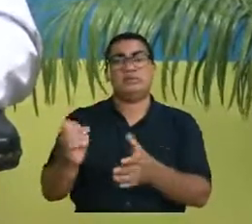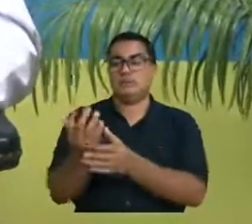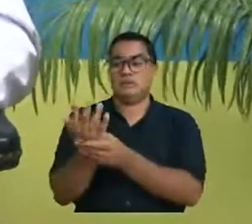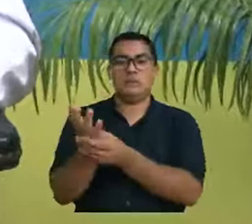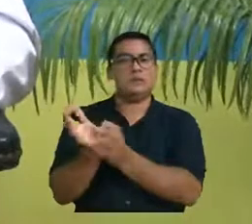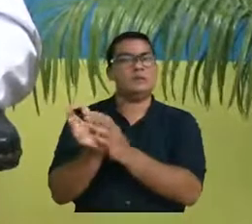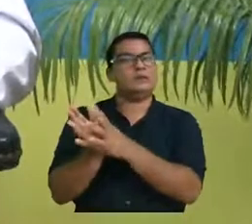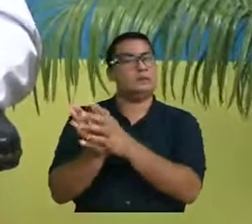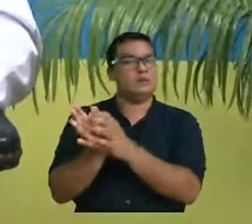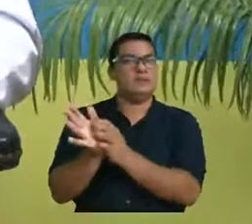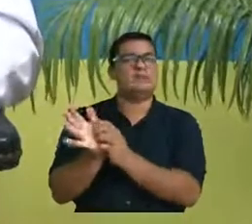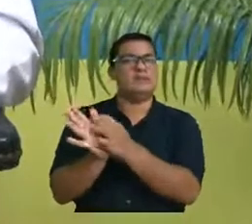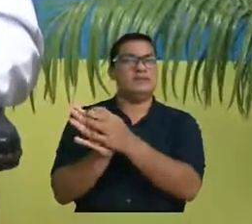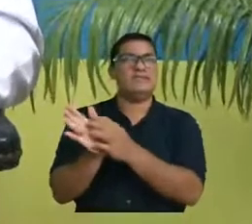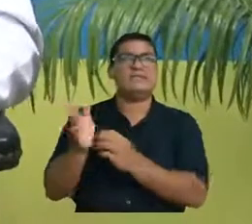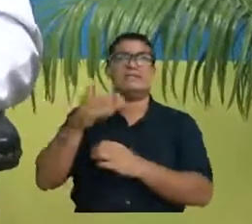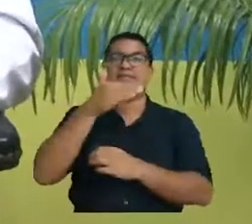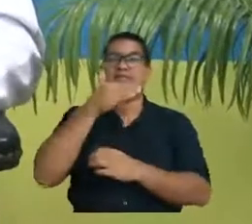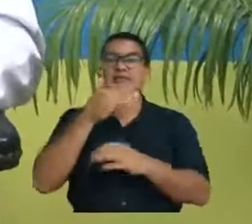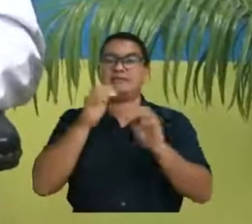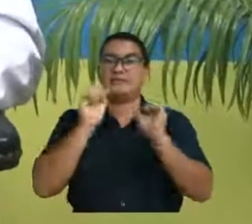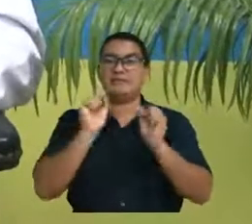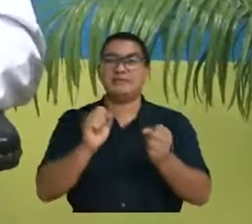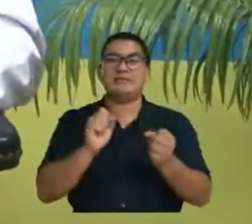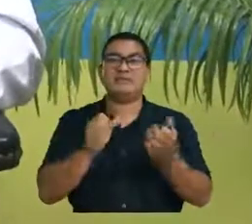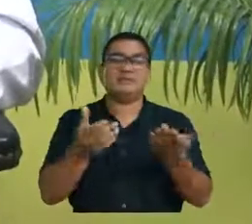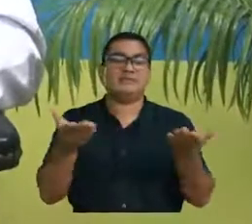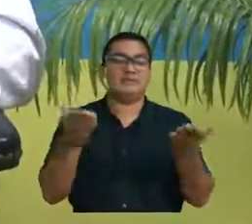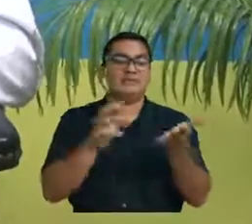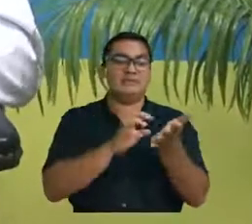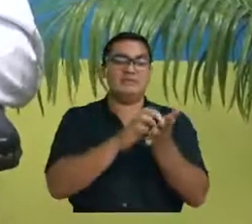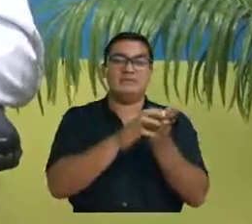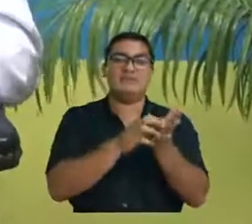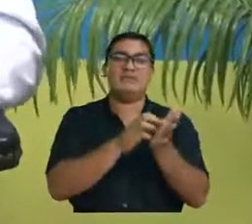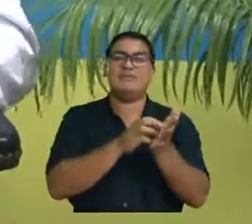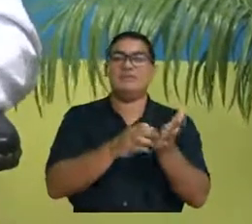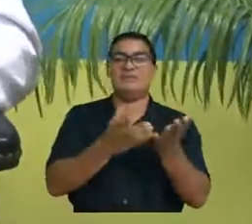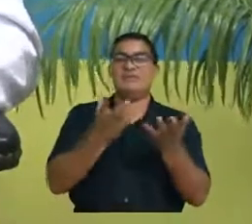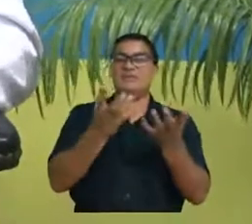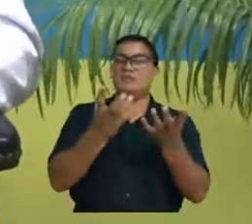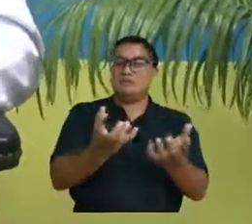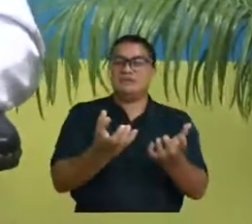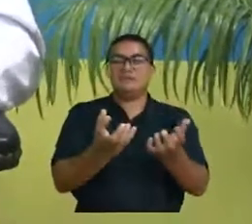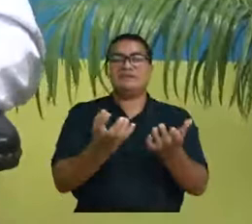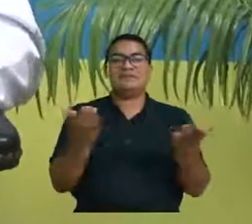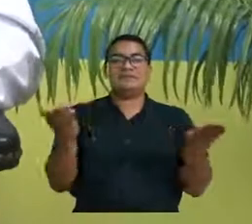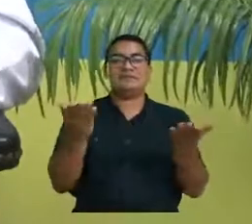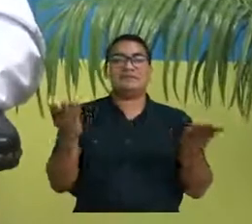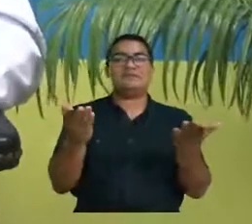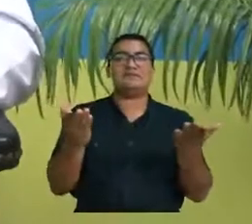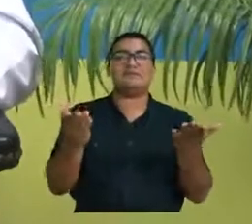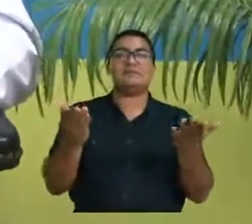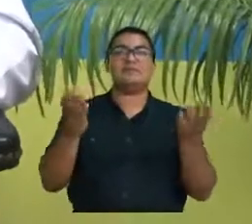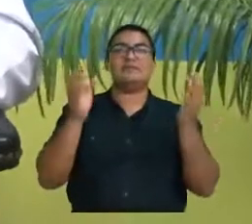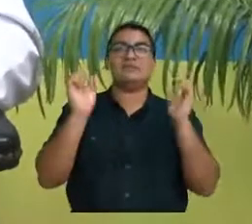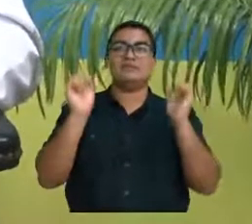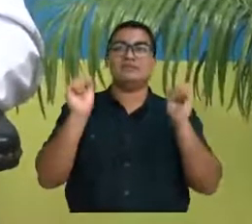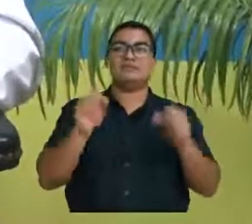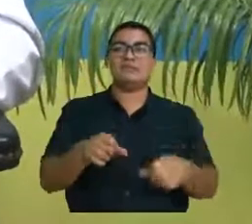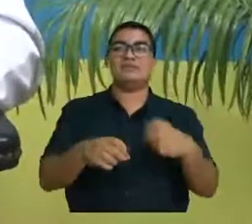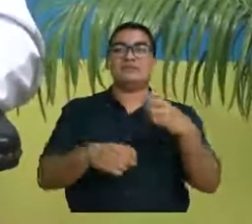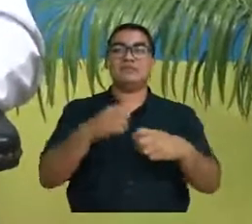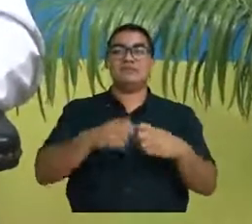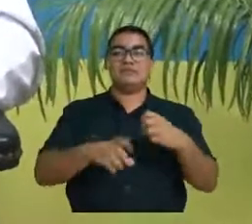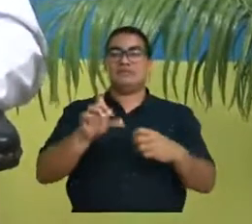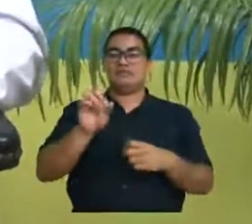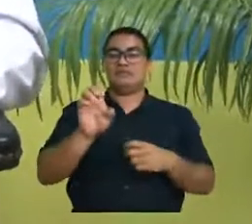el adecuado, aparte de que tu piel va a sufrir abrasiones y va a estar deshidratada, va a producir una cosa que se llama